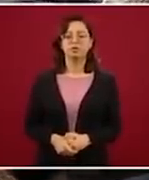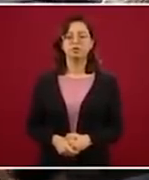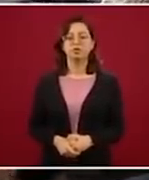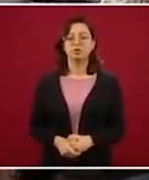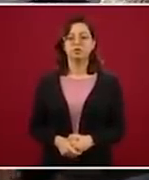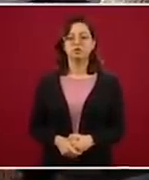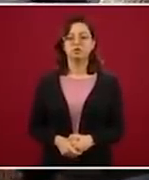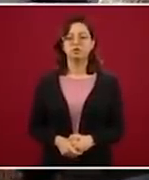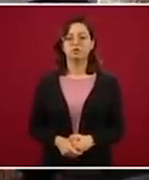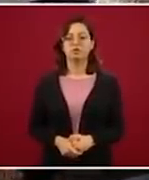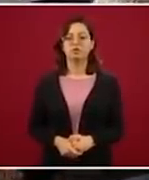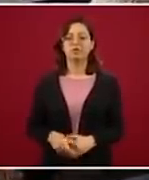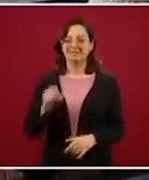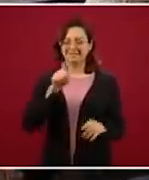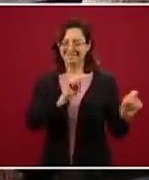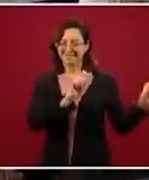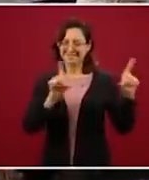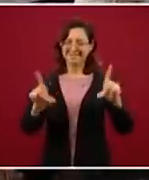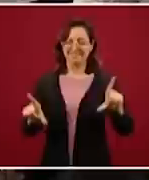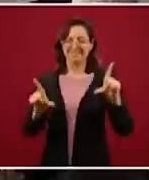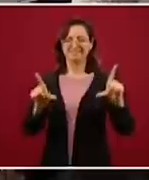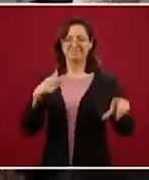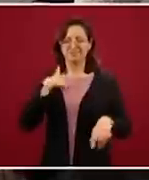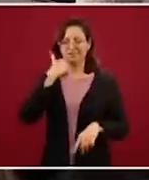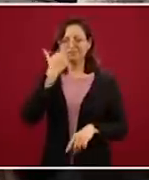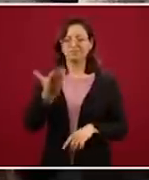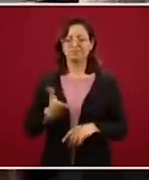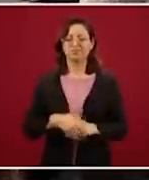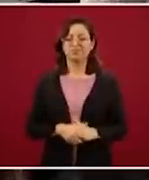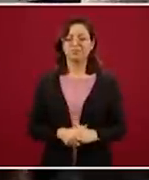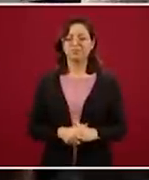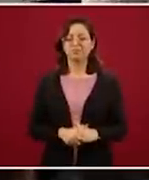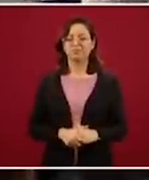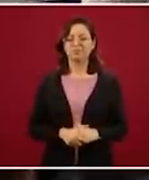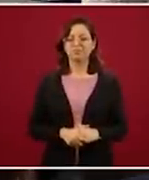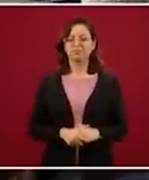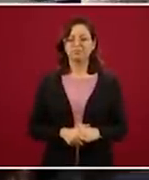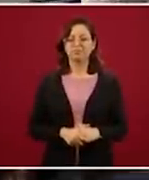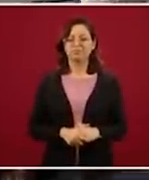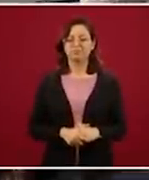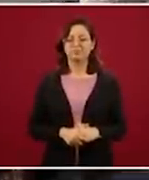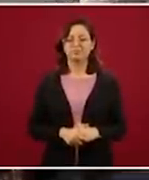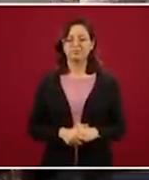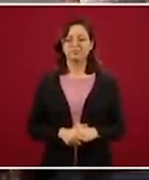esta es la que yo quería. Esta es la que quería.